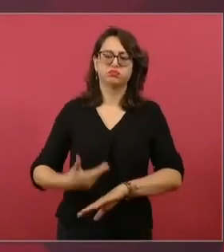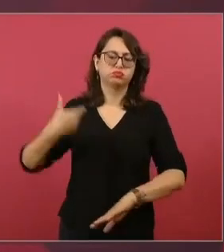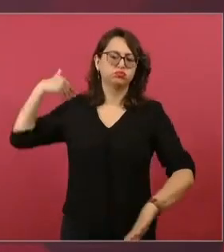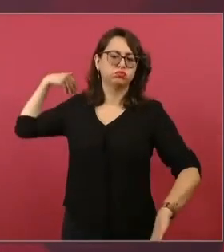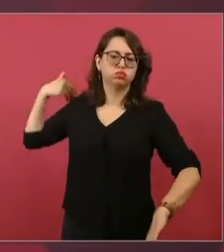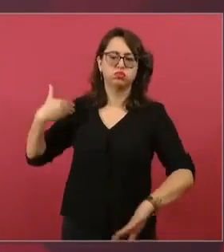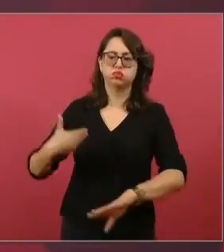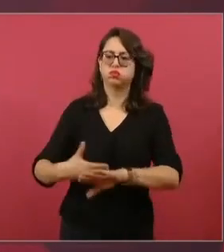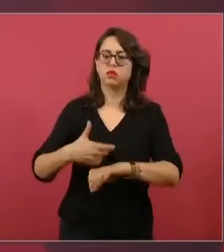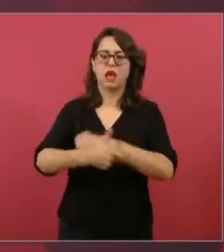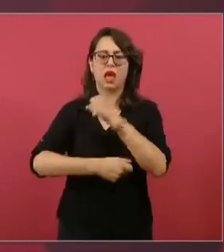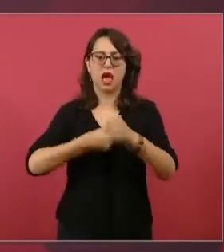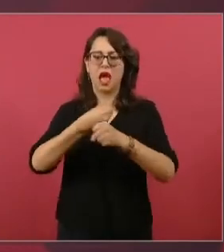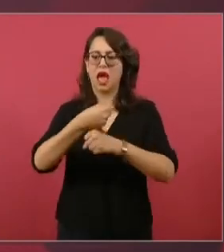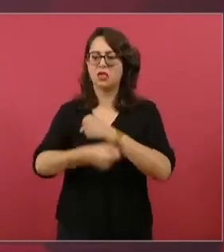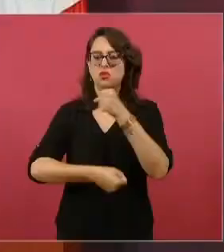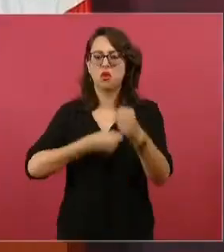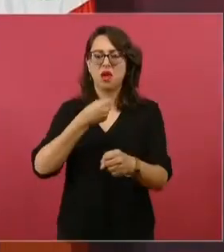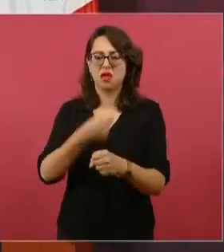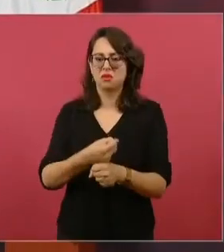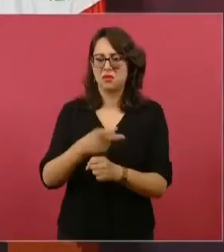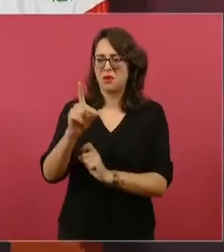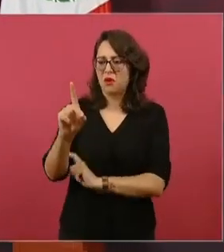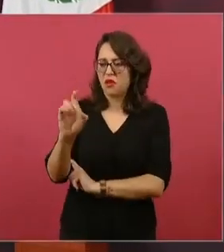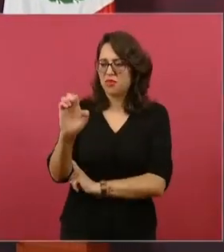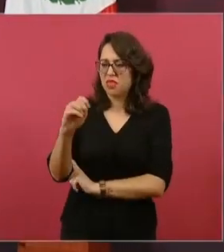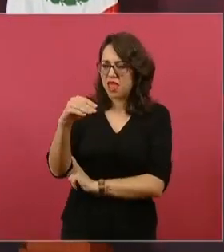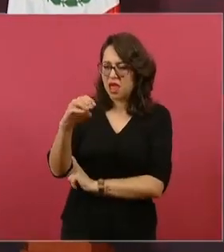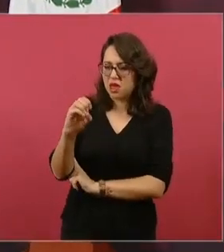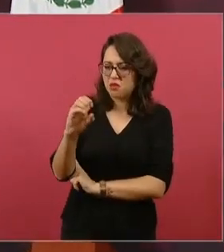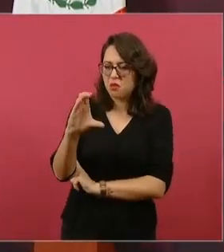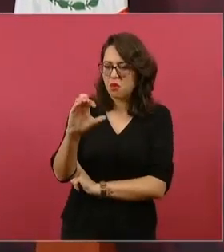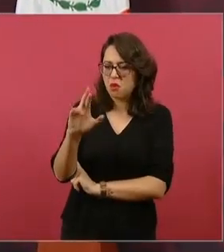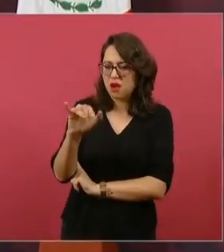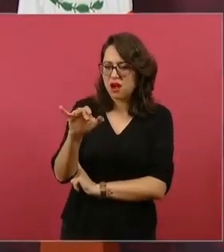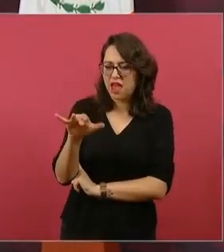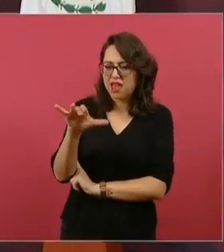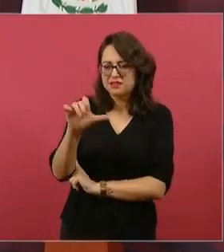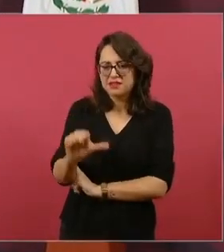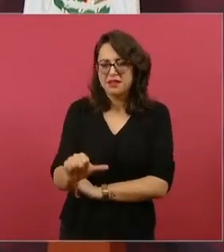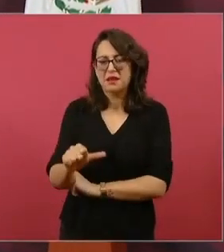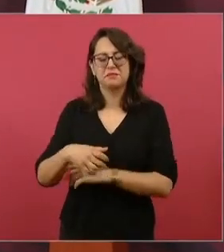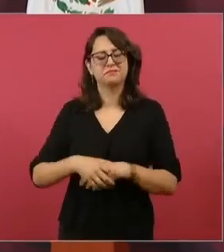Lo que imperaba era la oligarquía,